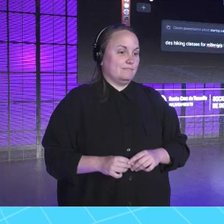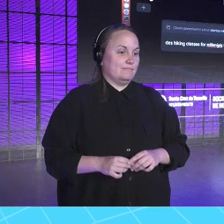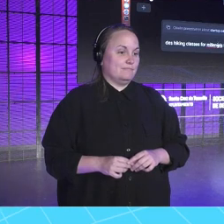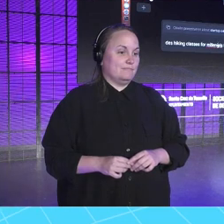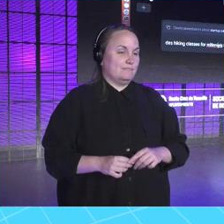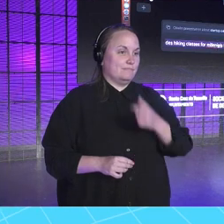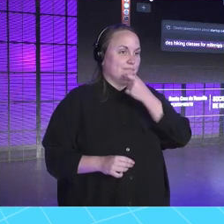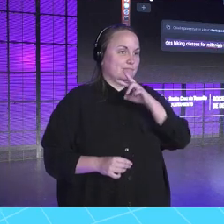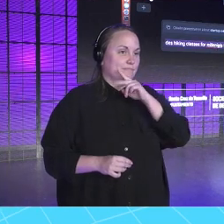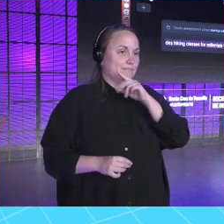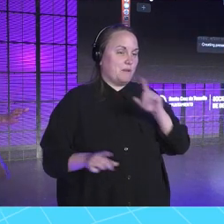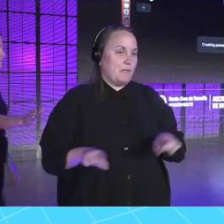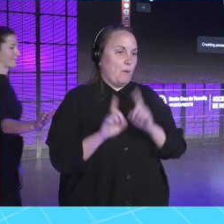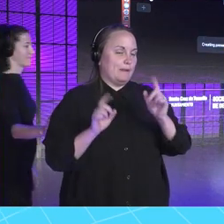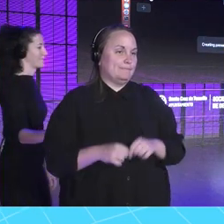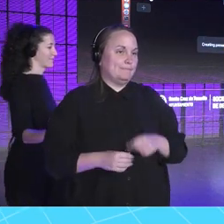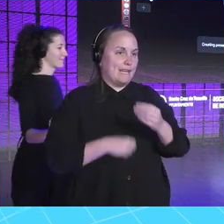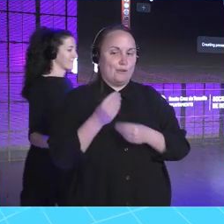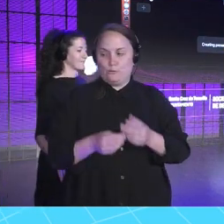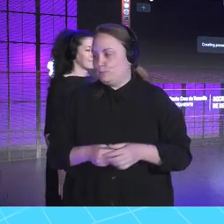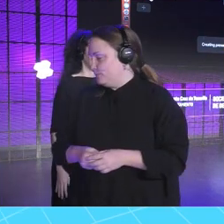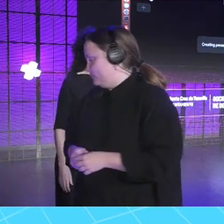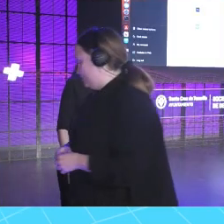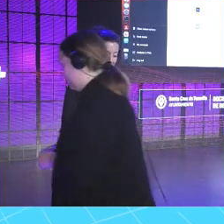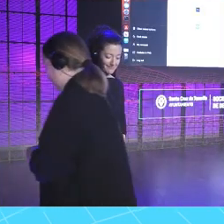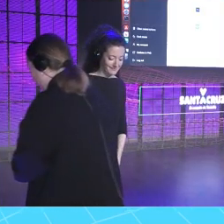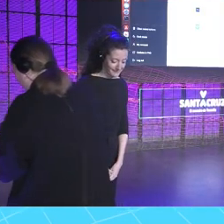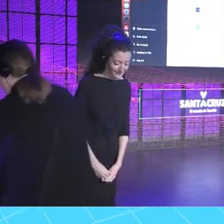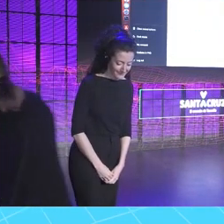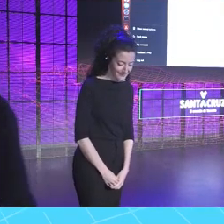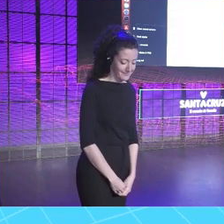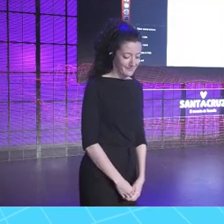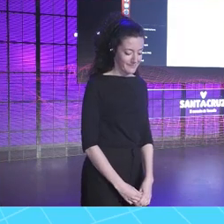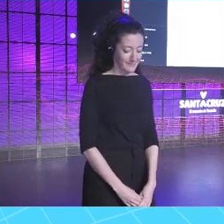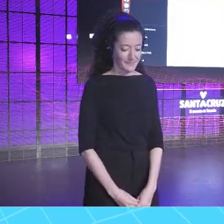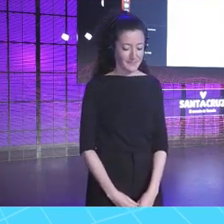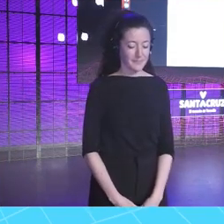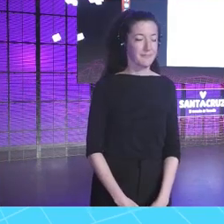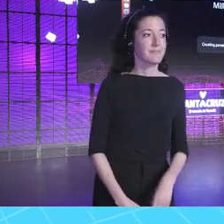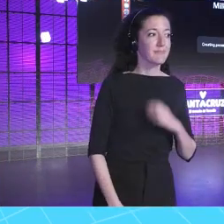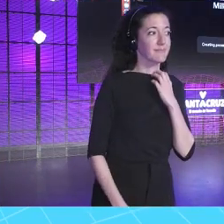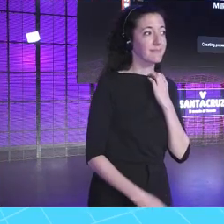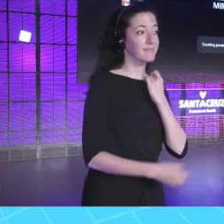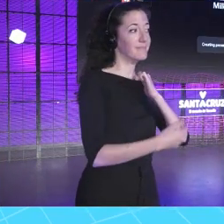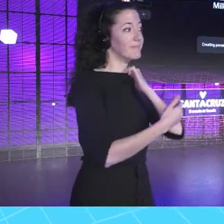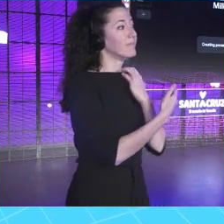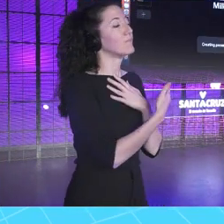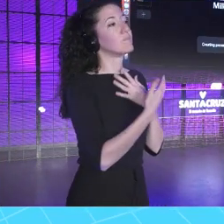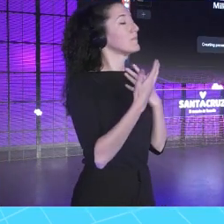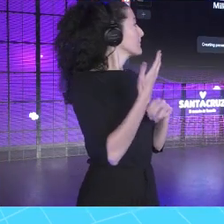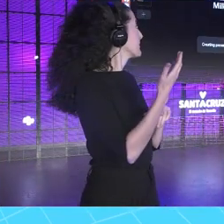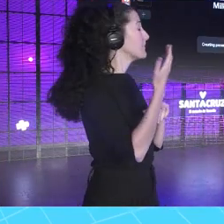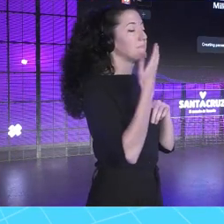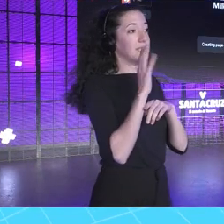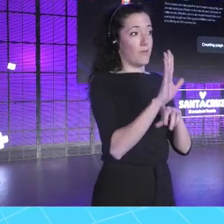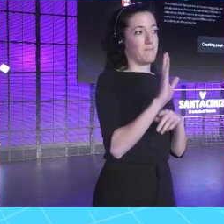millennial me da igual venga Hazlo Entonces mientras va creando la presentación aquí ya tenemos los posts qué maravilla está empezando